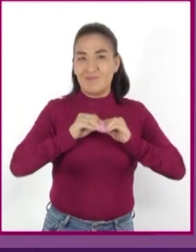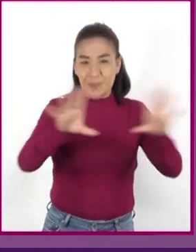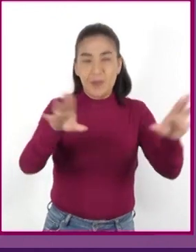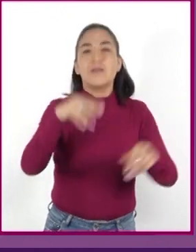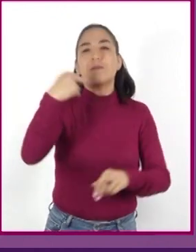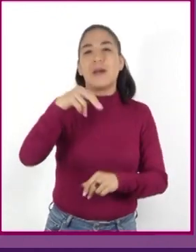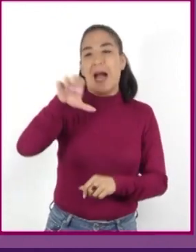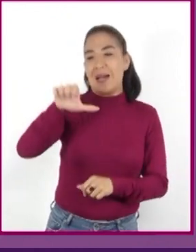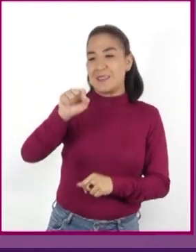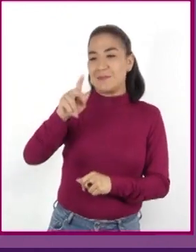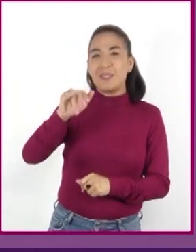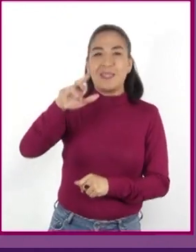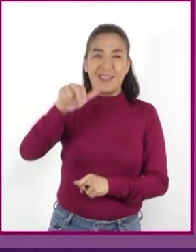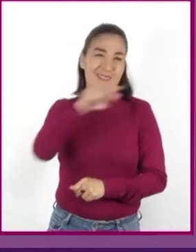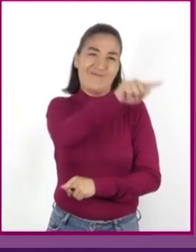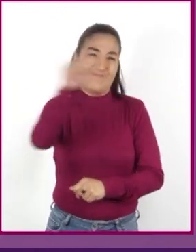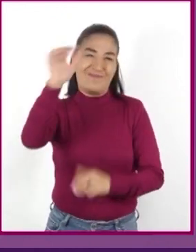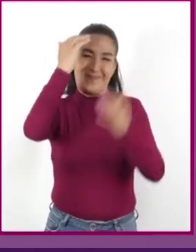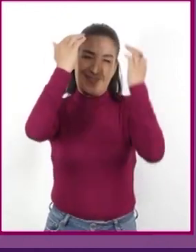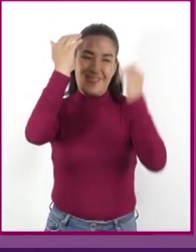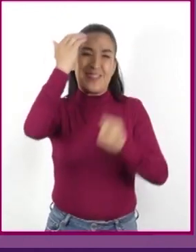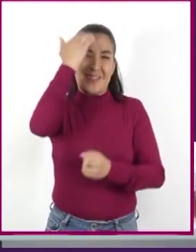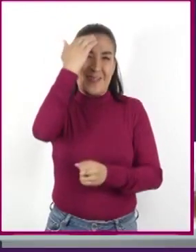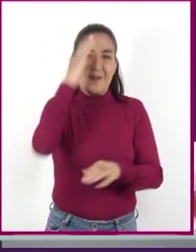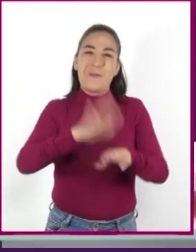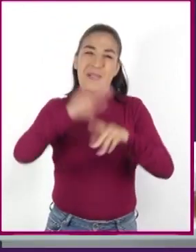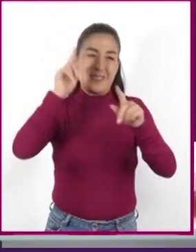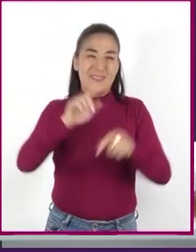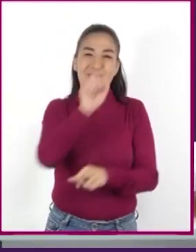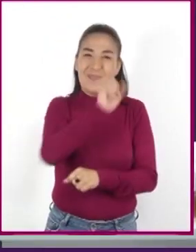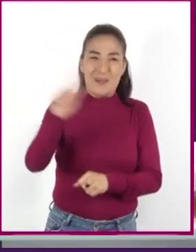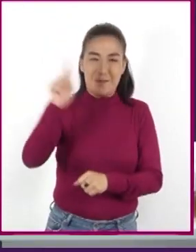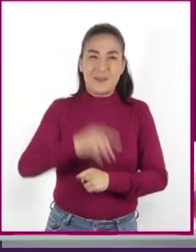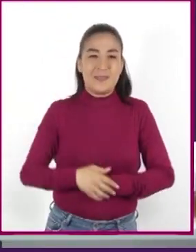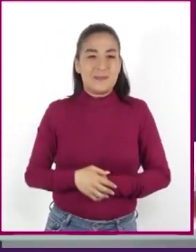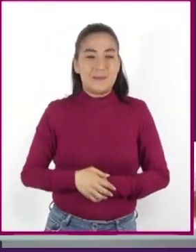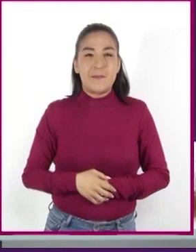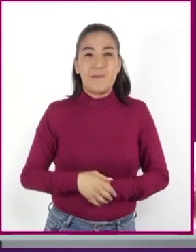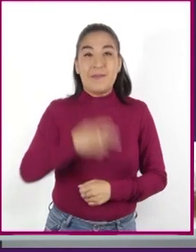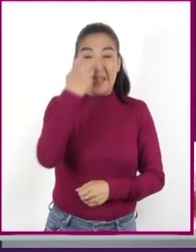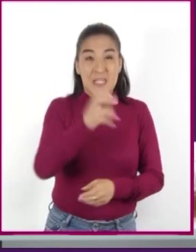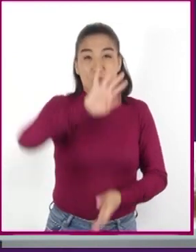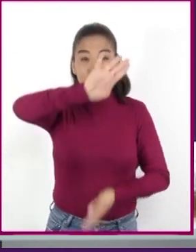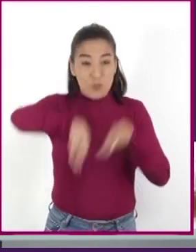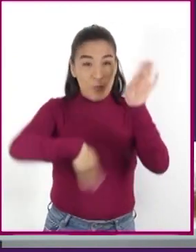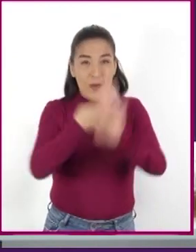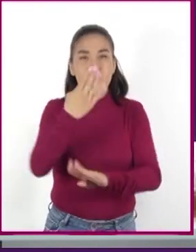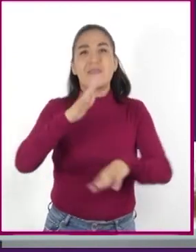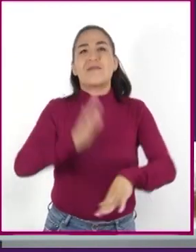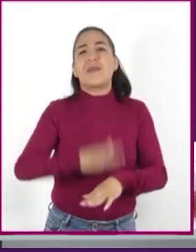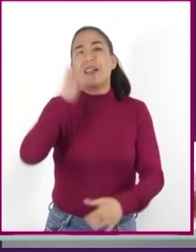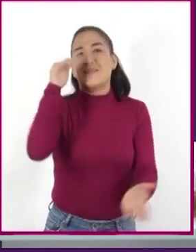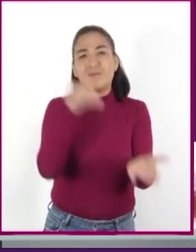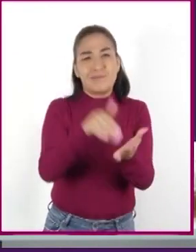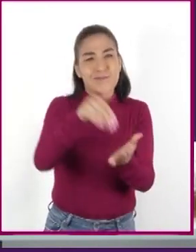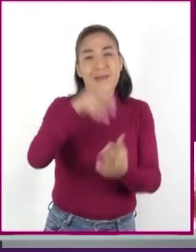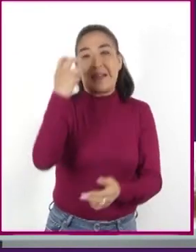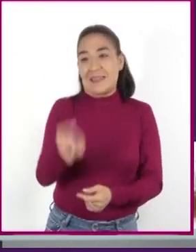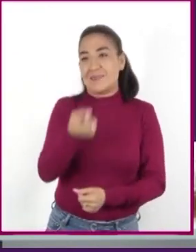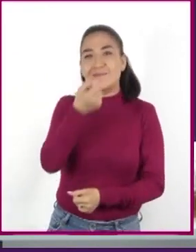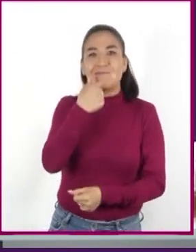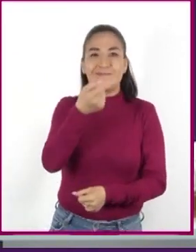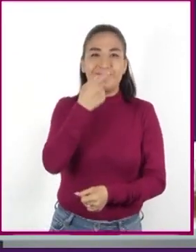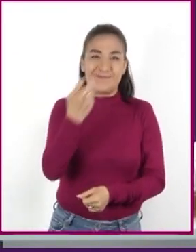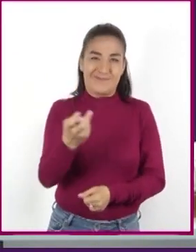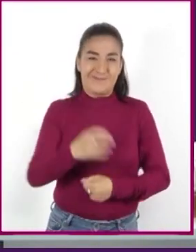aspirina. Seguro lo conoce. Desde entonces, mundialmente se consumen millones de toneladas de este